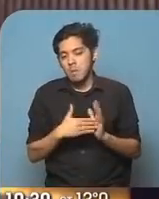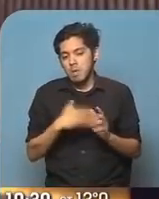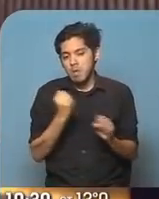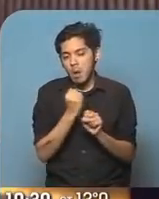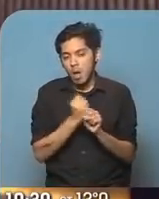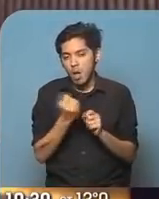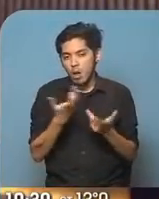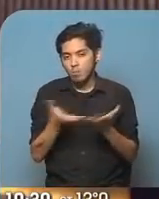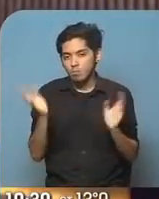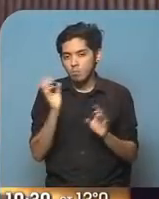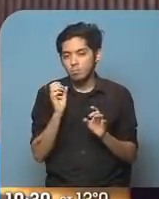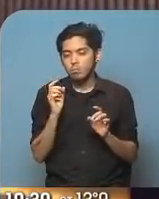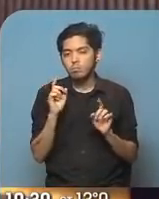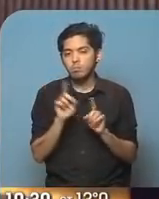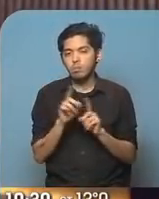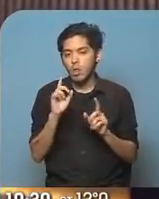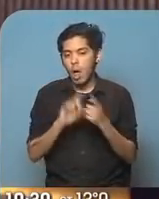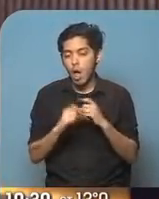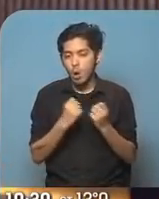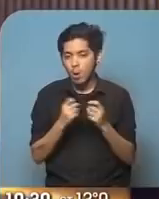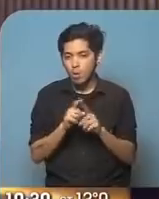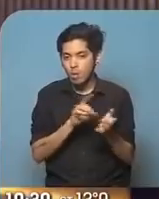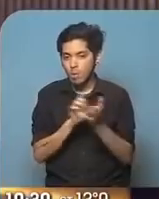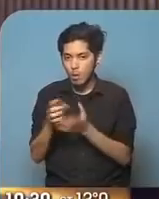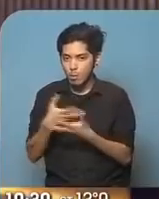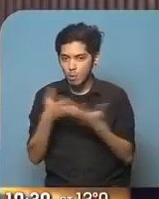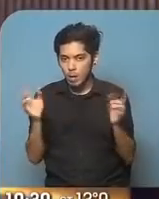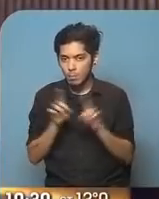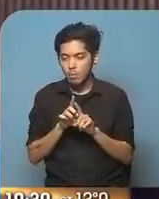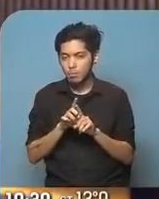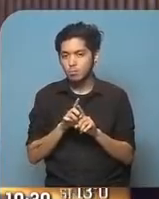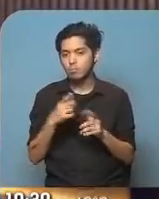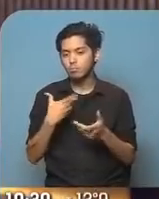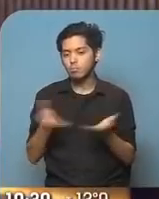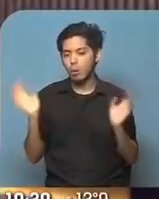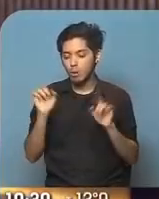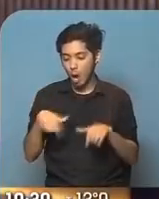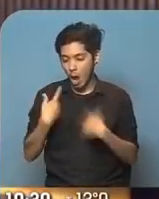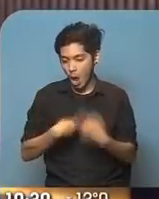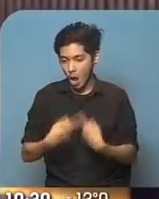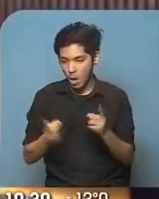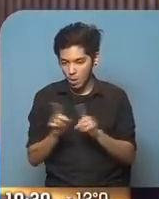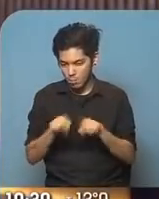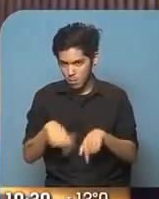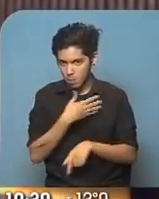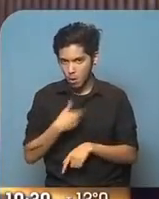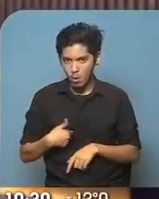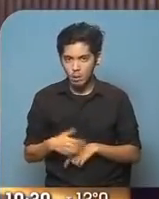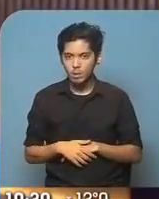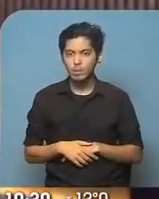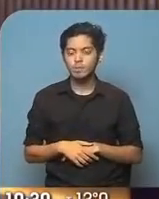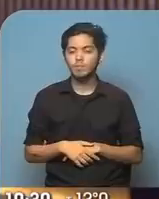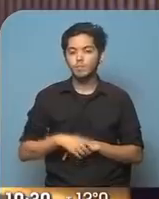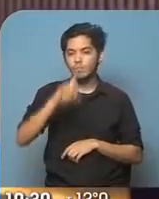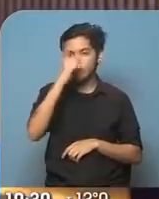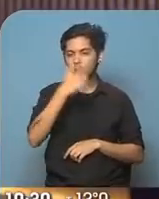yo por supuesto no estoy de acuerdo con que haya despidos masivos en el sector público como es lo que se viene haciendo en este gobierno el estado creo que